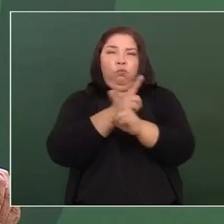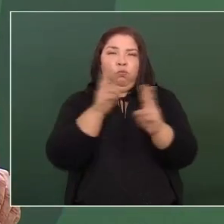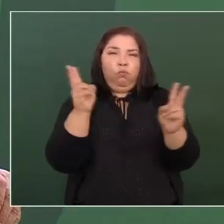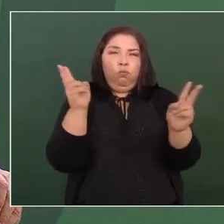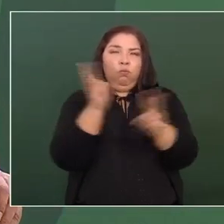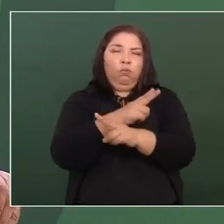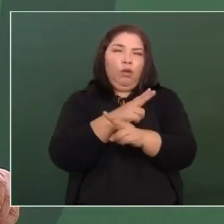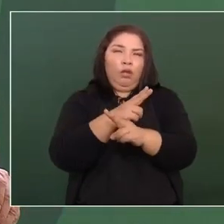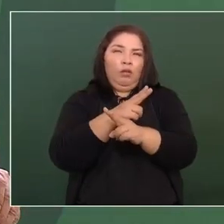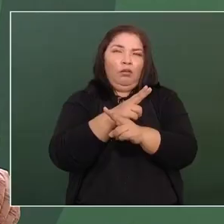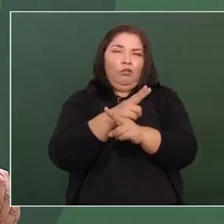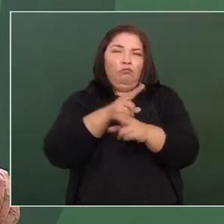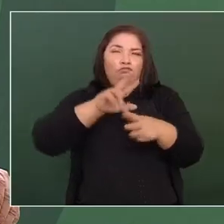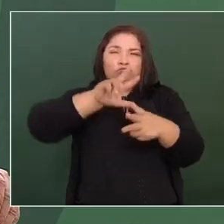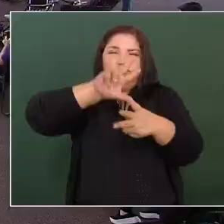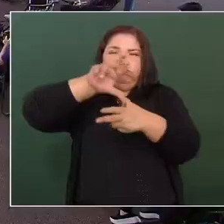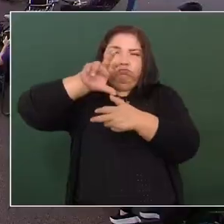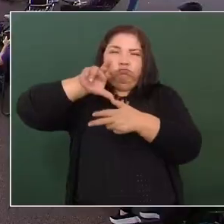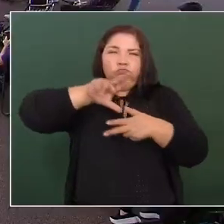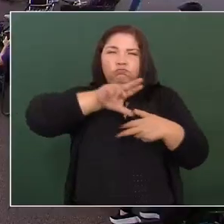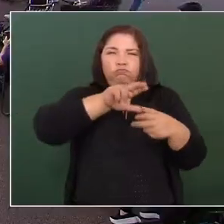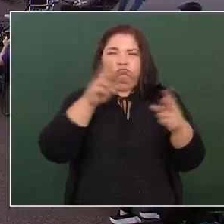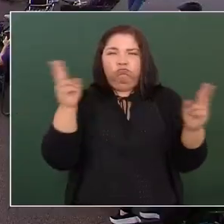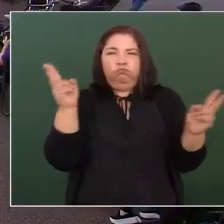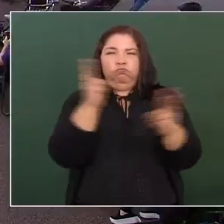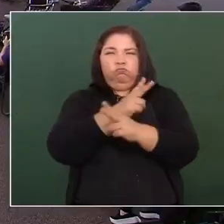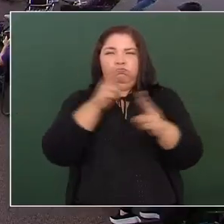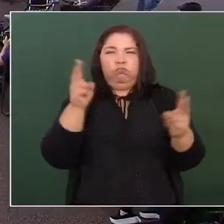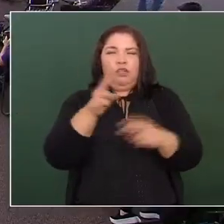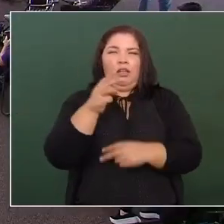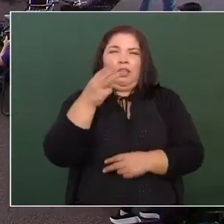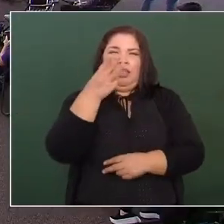Claro, viento huracanado de 300 kilómetros por hora, pero pasó.